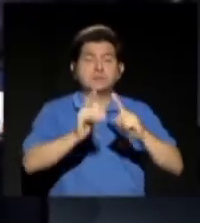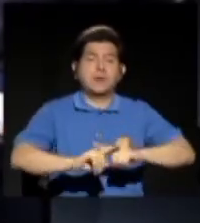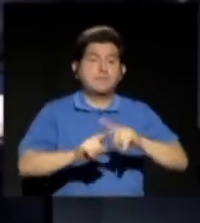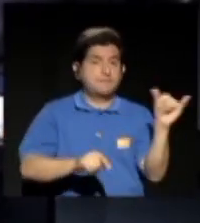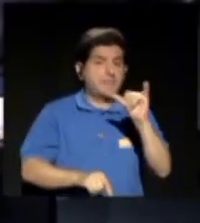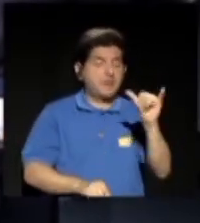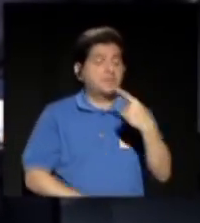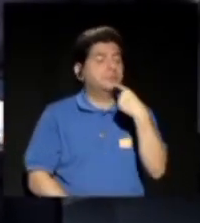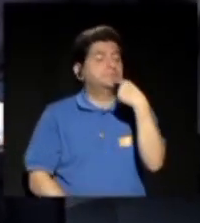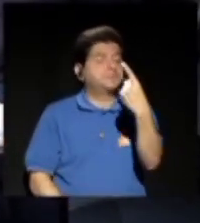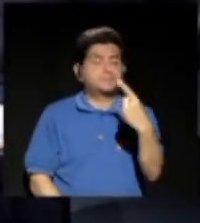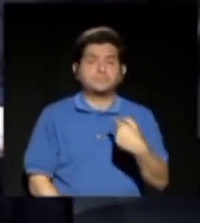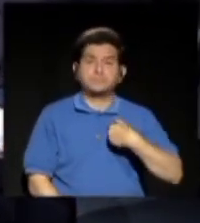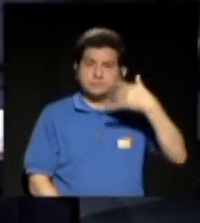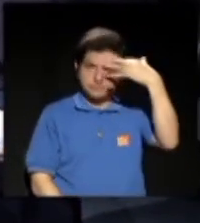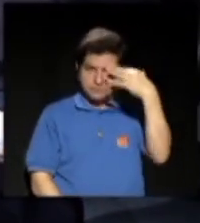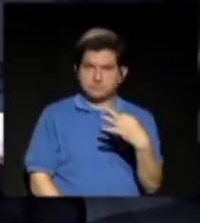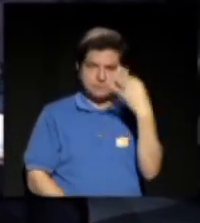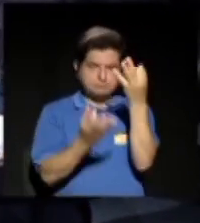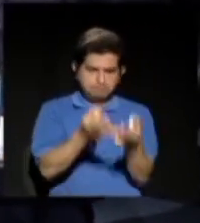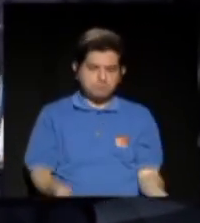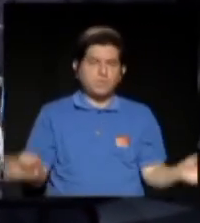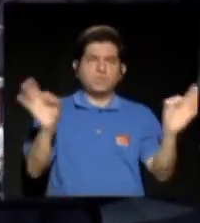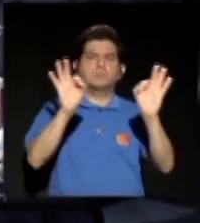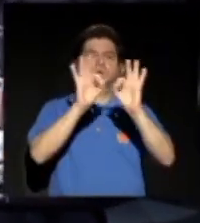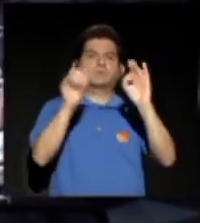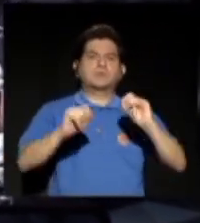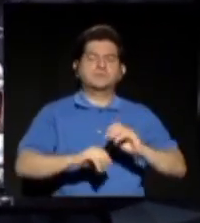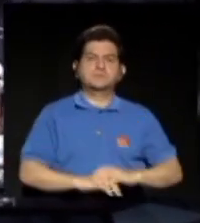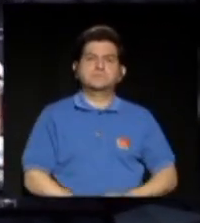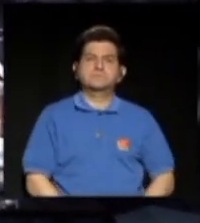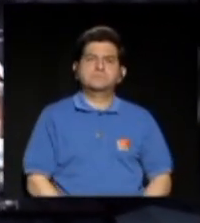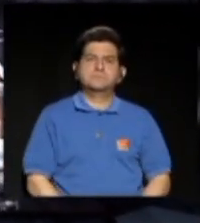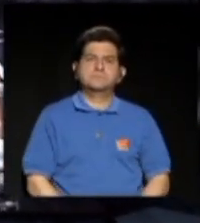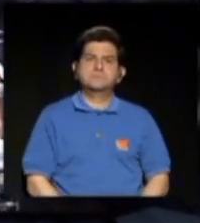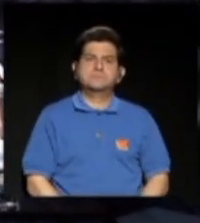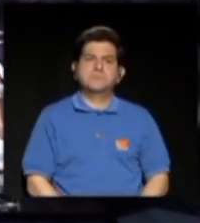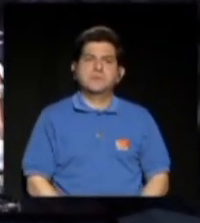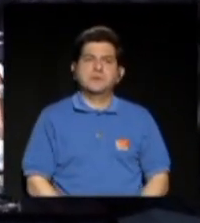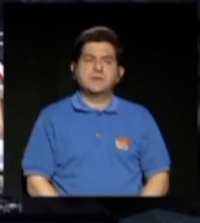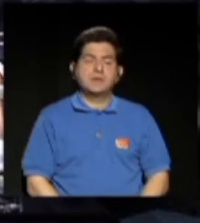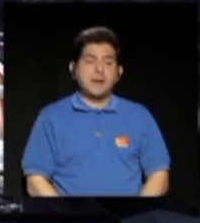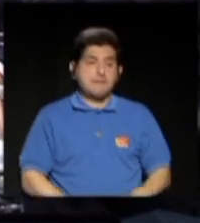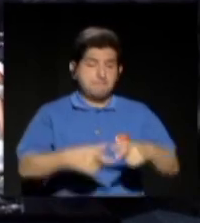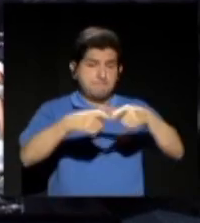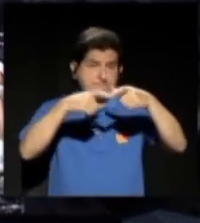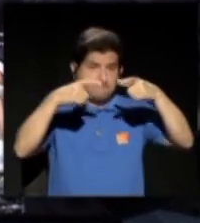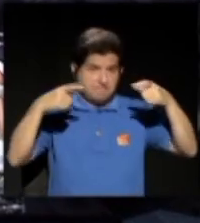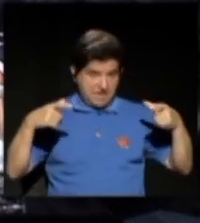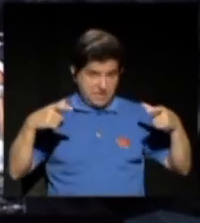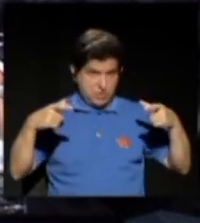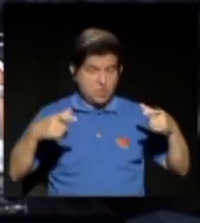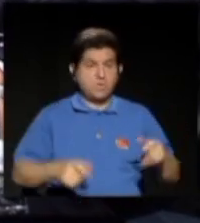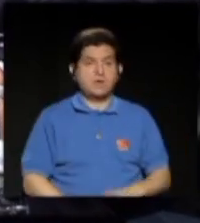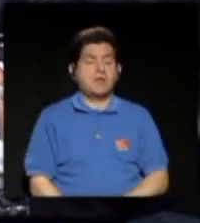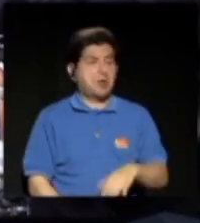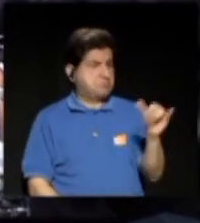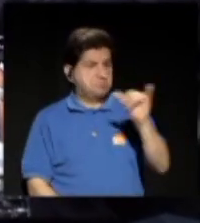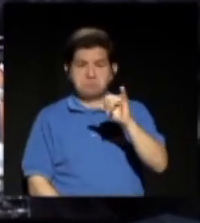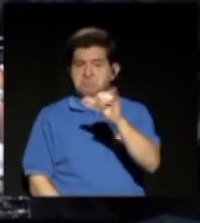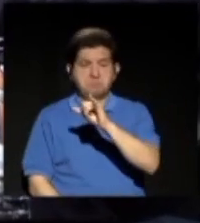también hay que destacar, y me pareció importante hacerlo, el que la mayor parte es lo